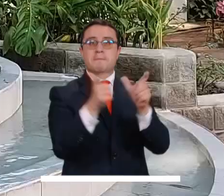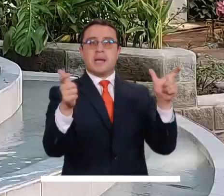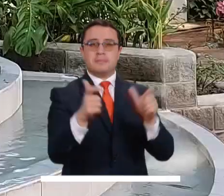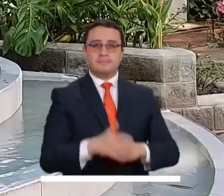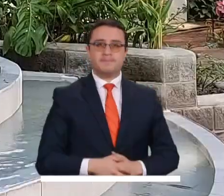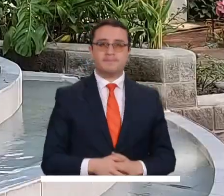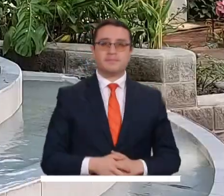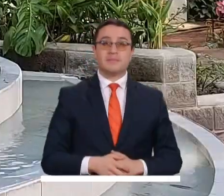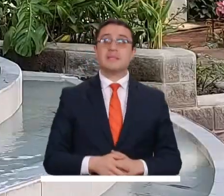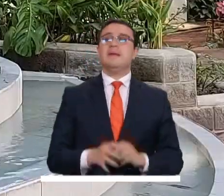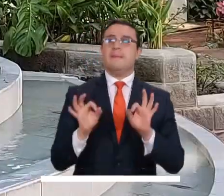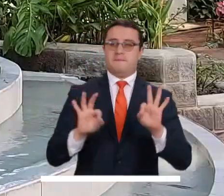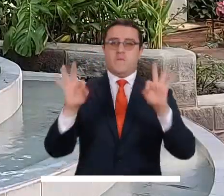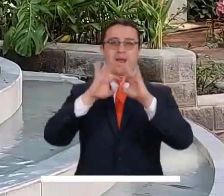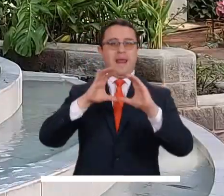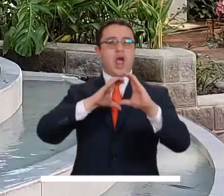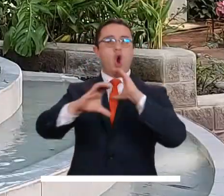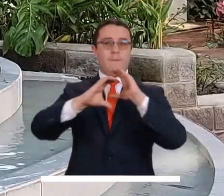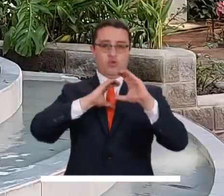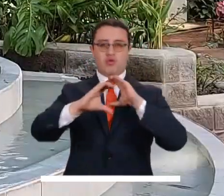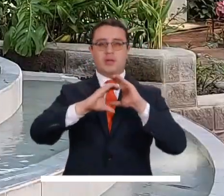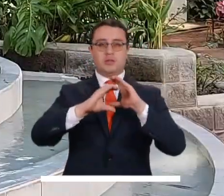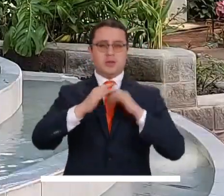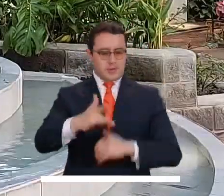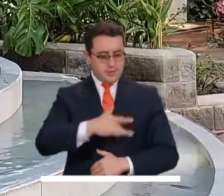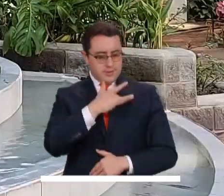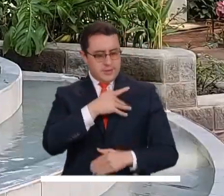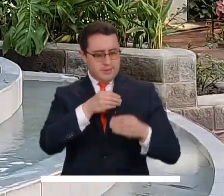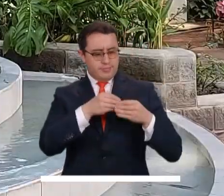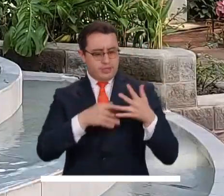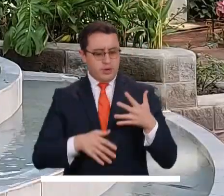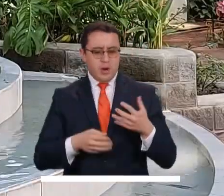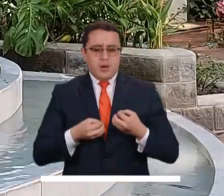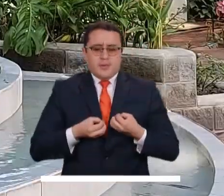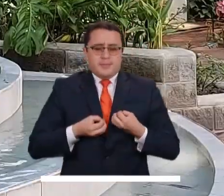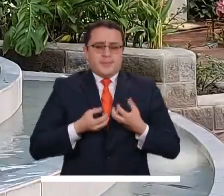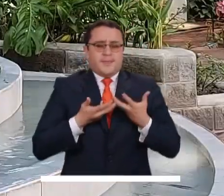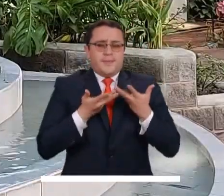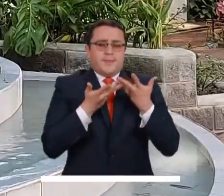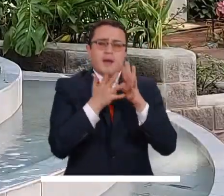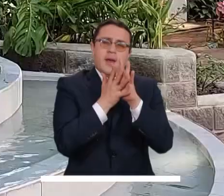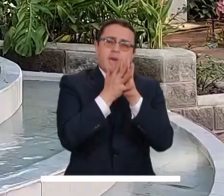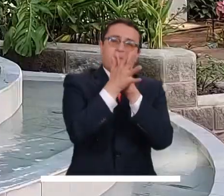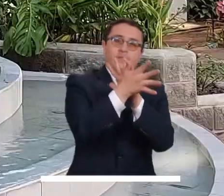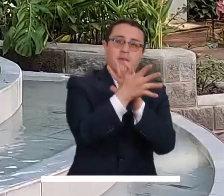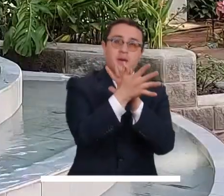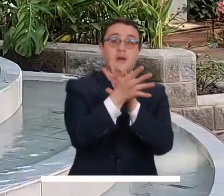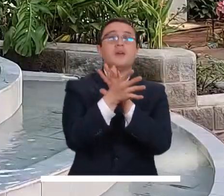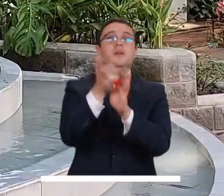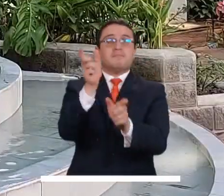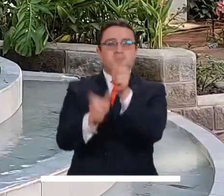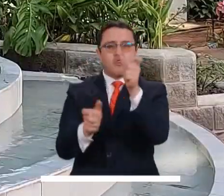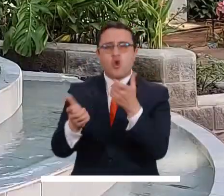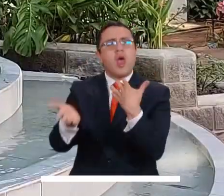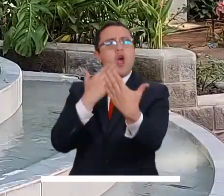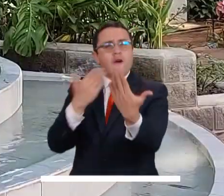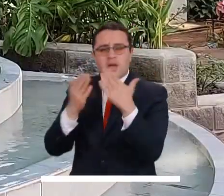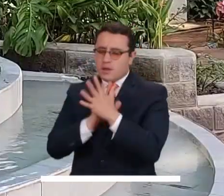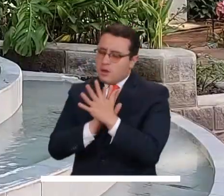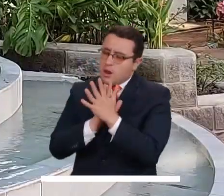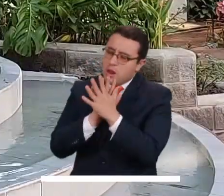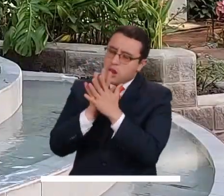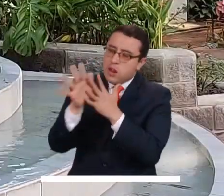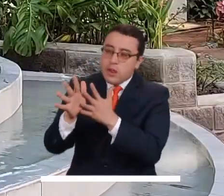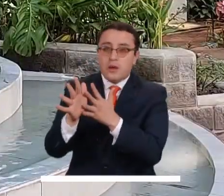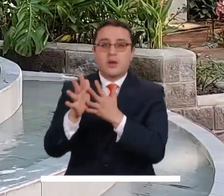de la comunicación, expresar todos nuestros sentimientos y emociones, establecer relaciones cálidas y de confianza, tener